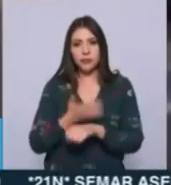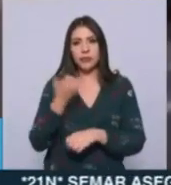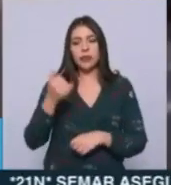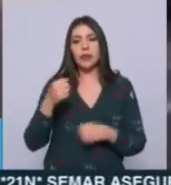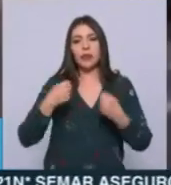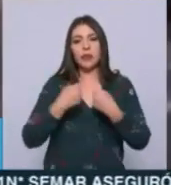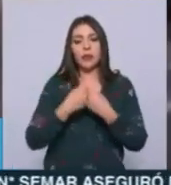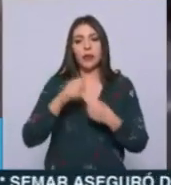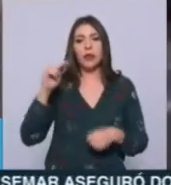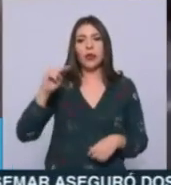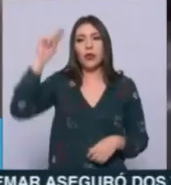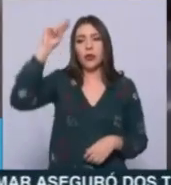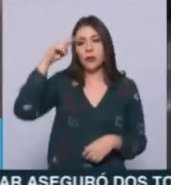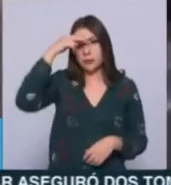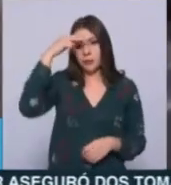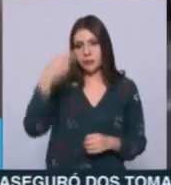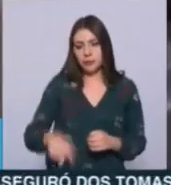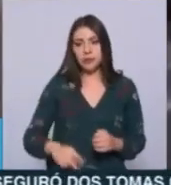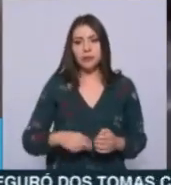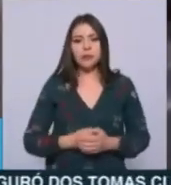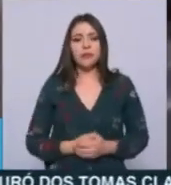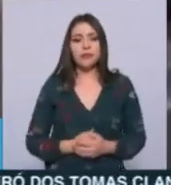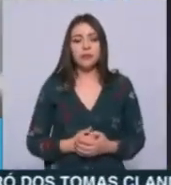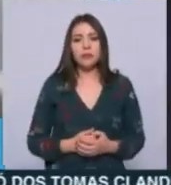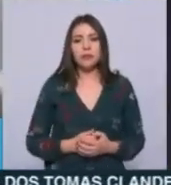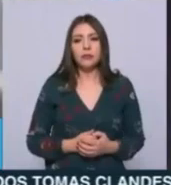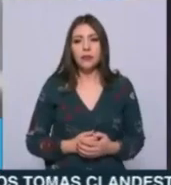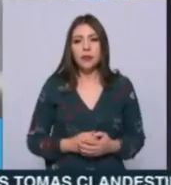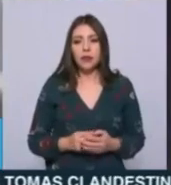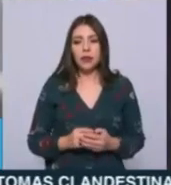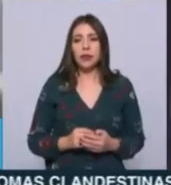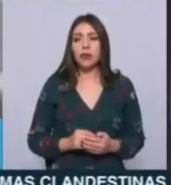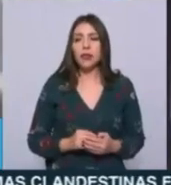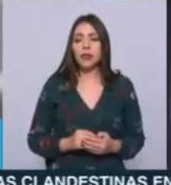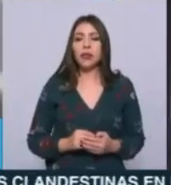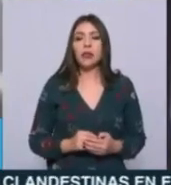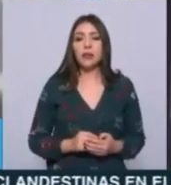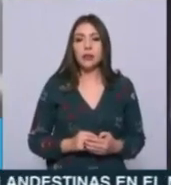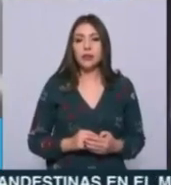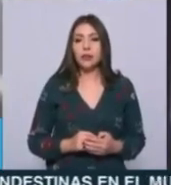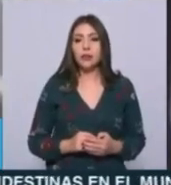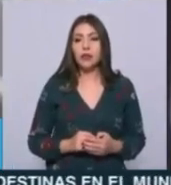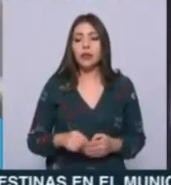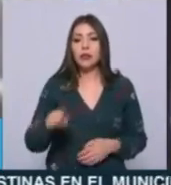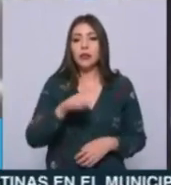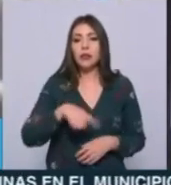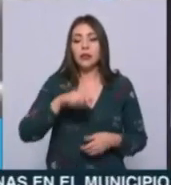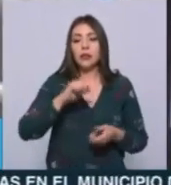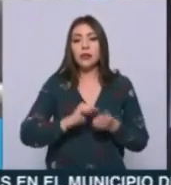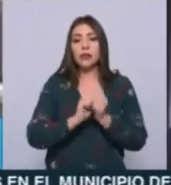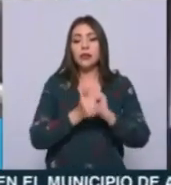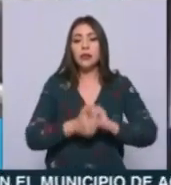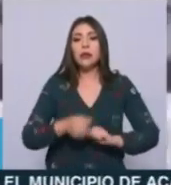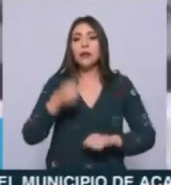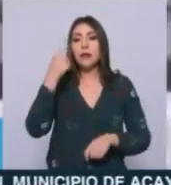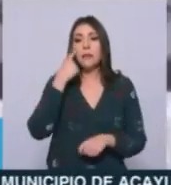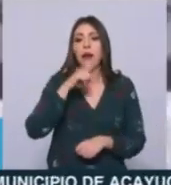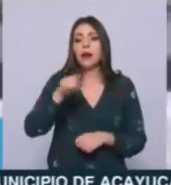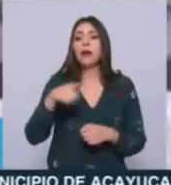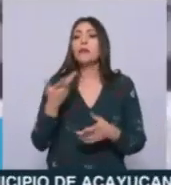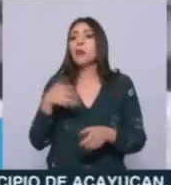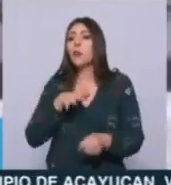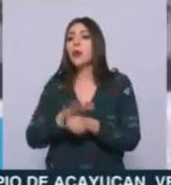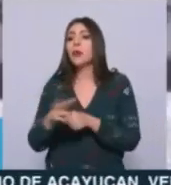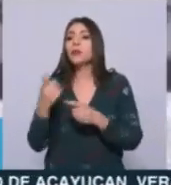de México. Ahí es en donde yo pido reflexionar, bueno, ¿a cambio de qué se logra un acuerdo de